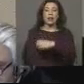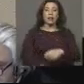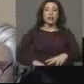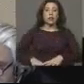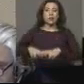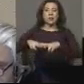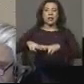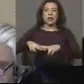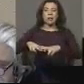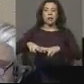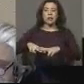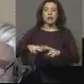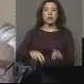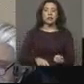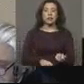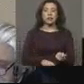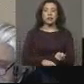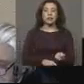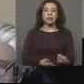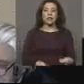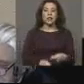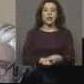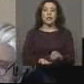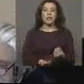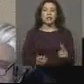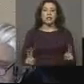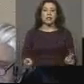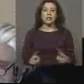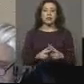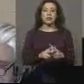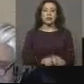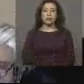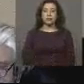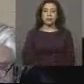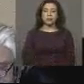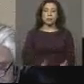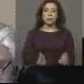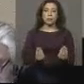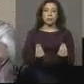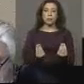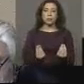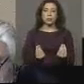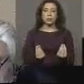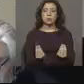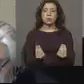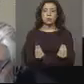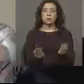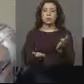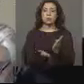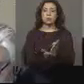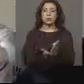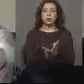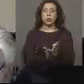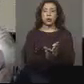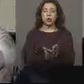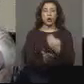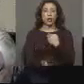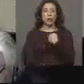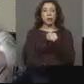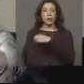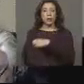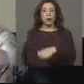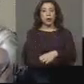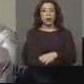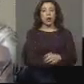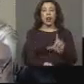regionales, el aseguramiento justamente de la inversión en infraestructura. Recordemos que hay muchos colegios, y hago presente en mi región,